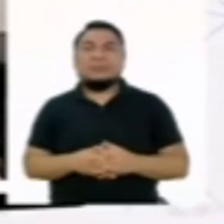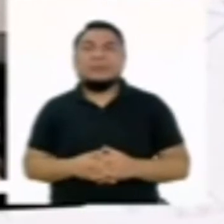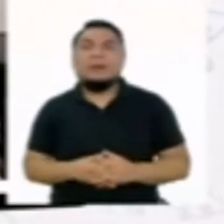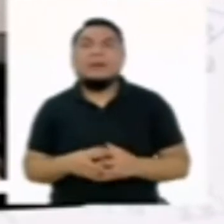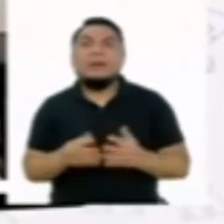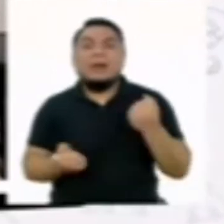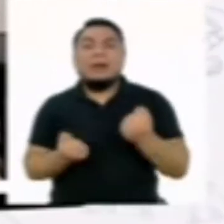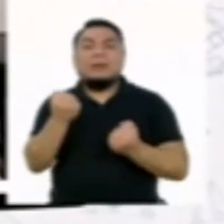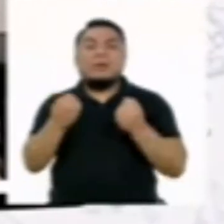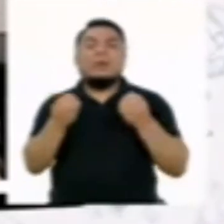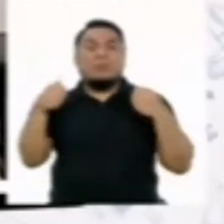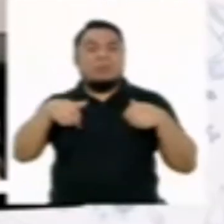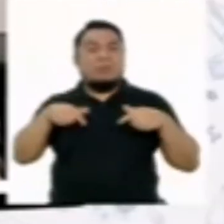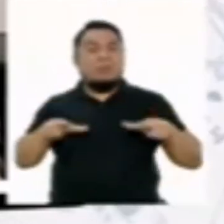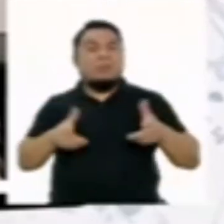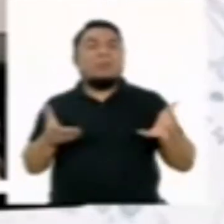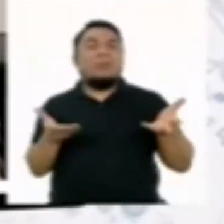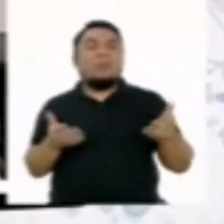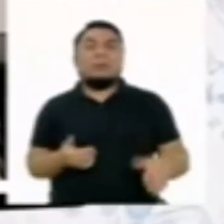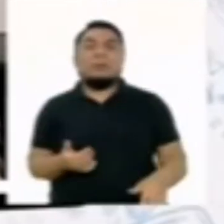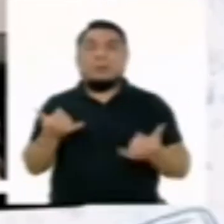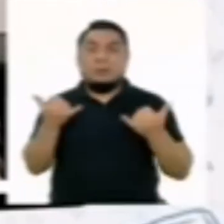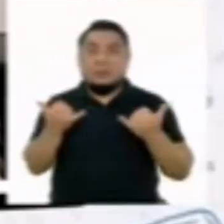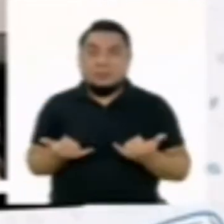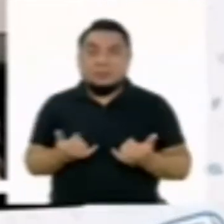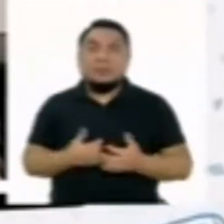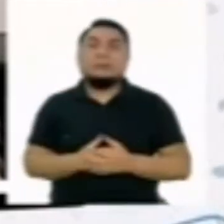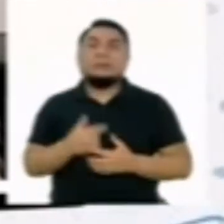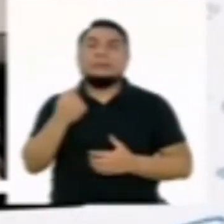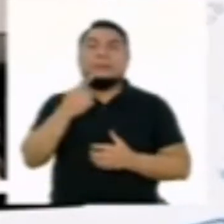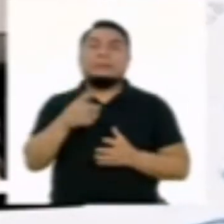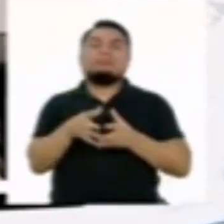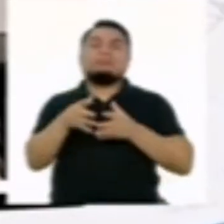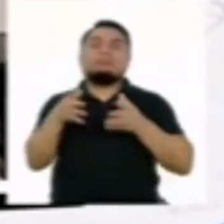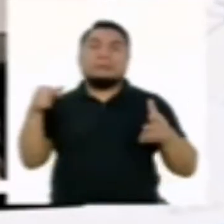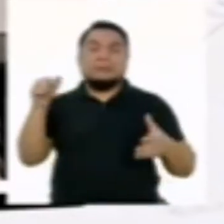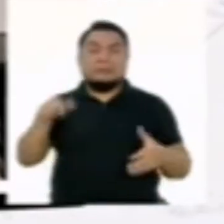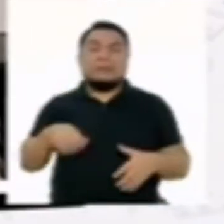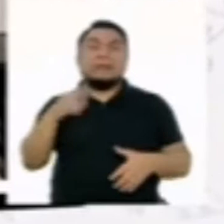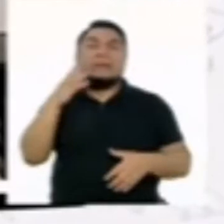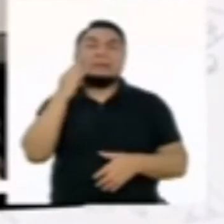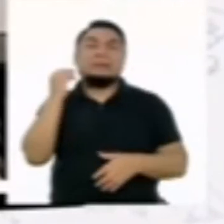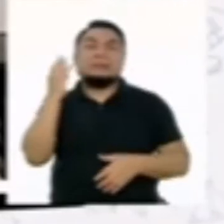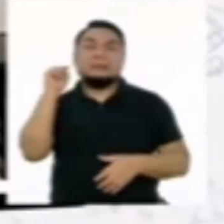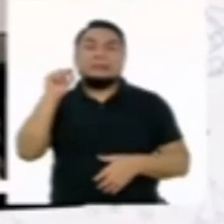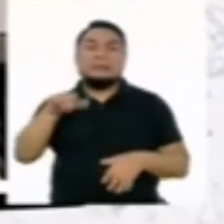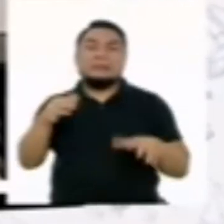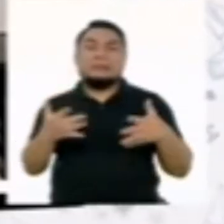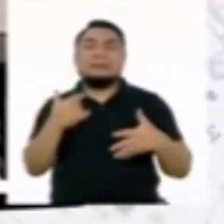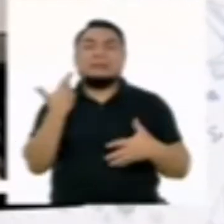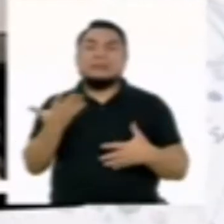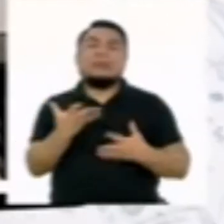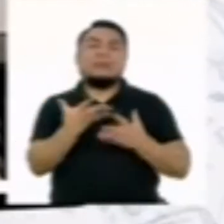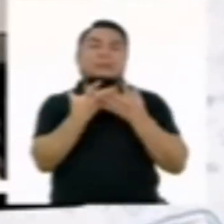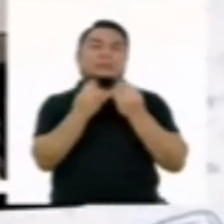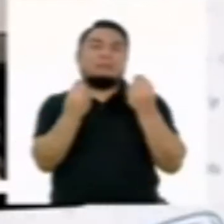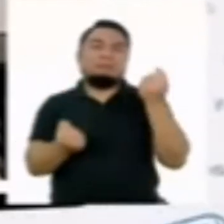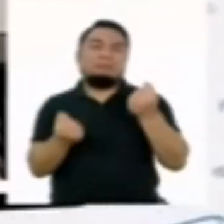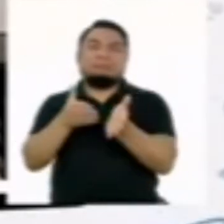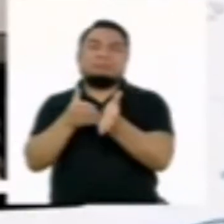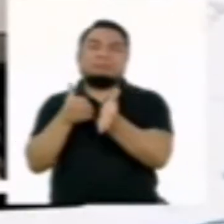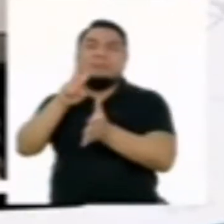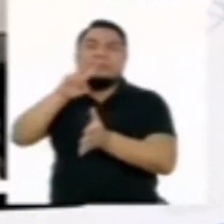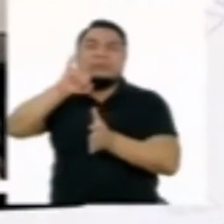es el tráfico en mi ciudad? Actualmente ha incrementado. Hay aproximadamente 36.000 unidades